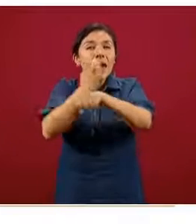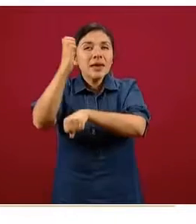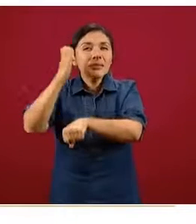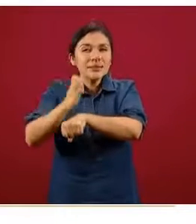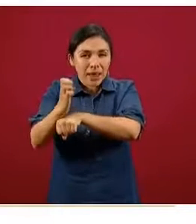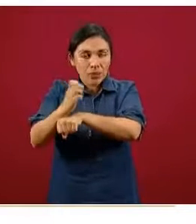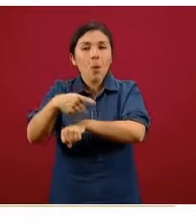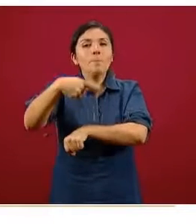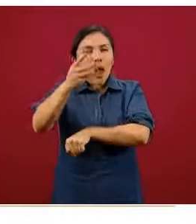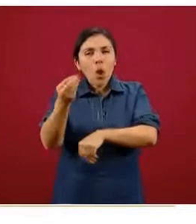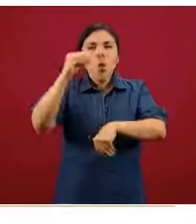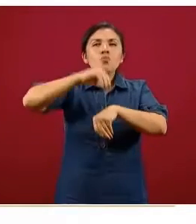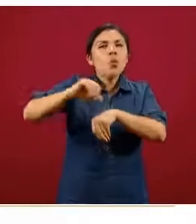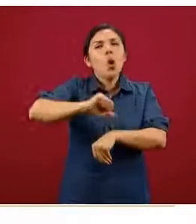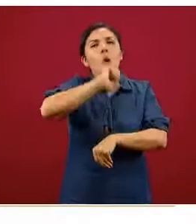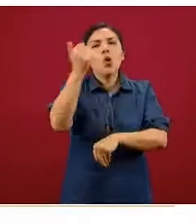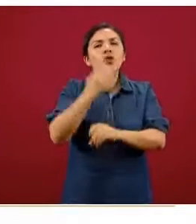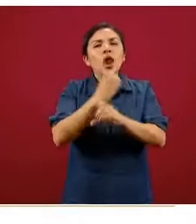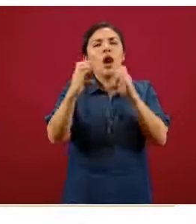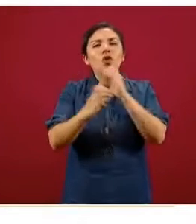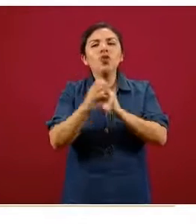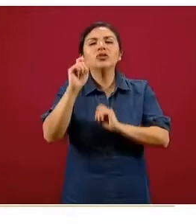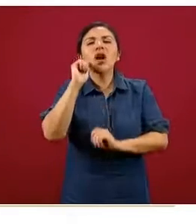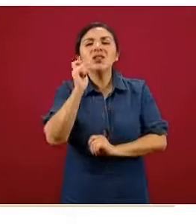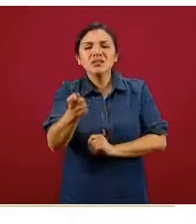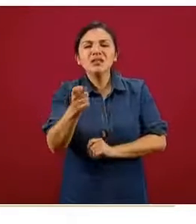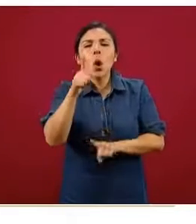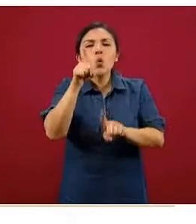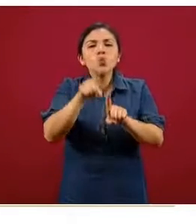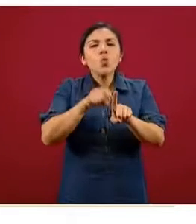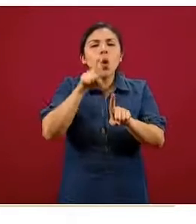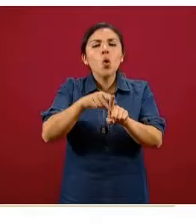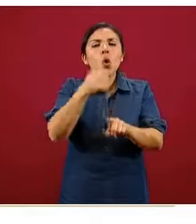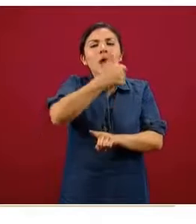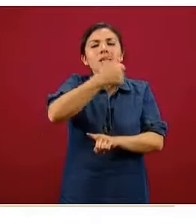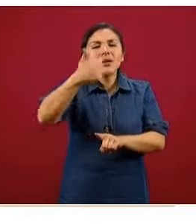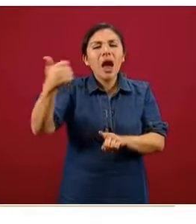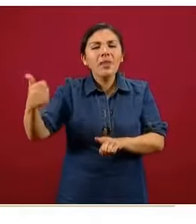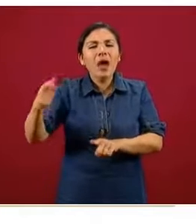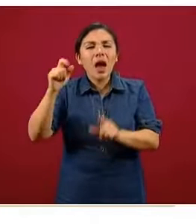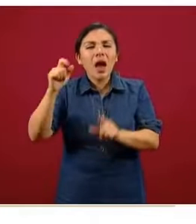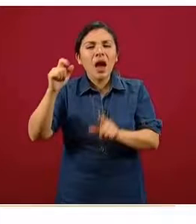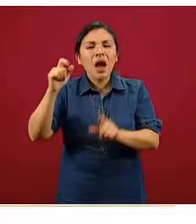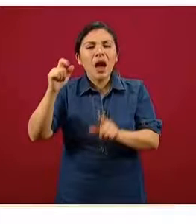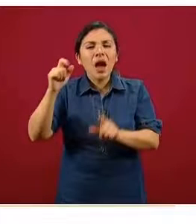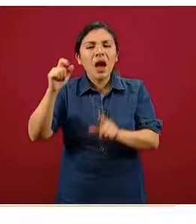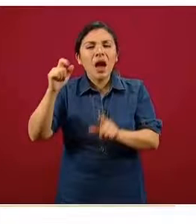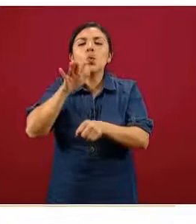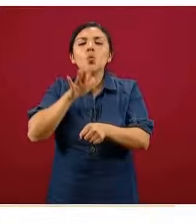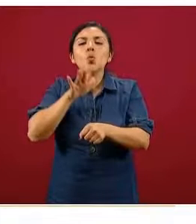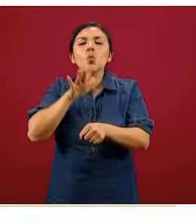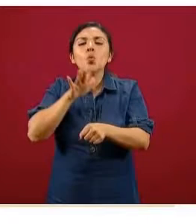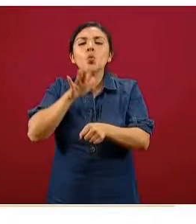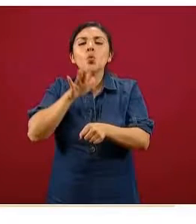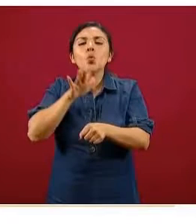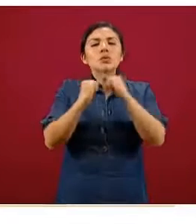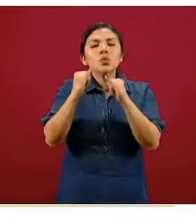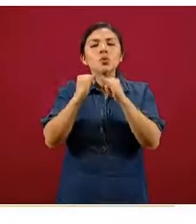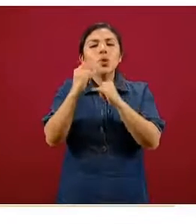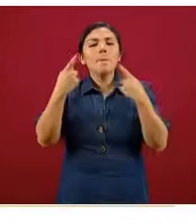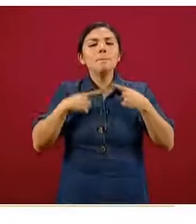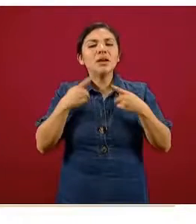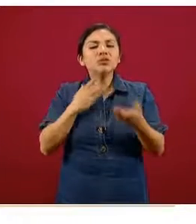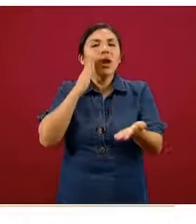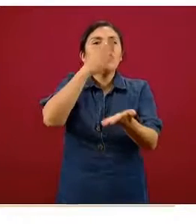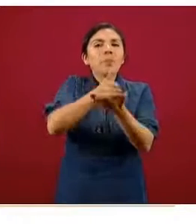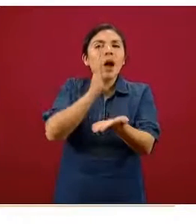pero además agregamos otro dato que son los colores para cada barra, es la institución a la cual